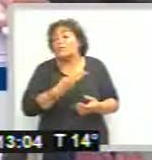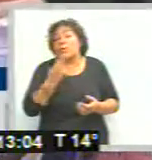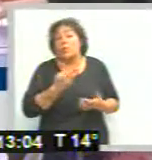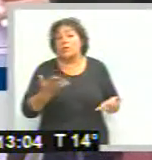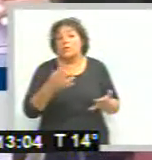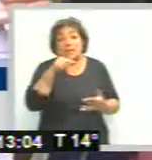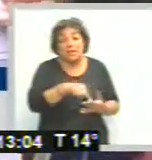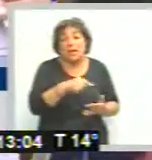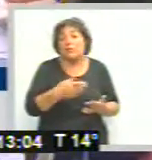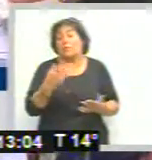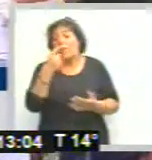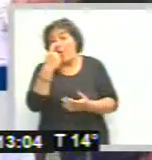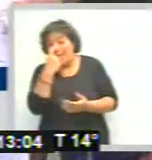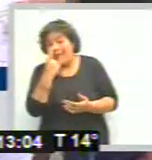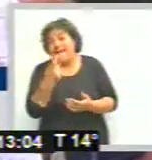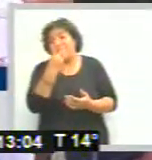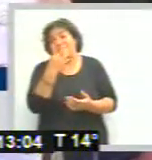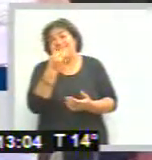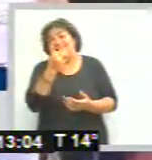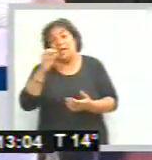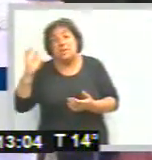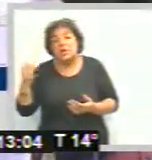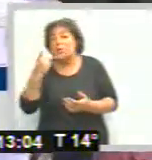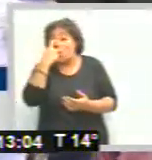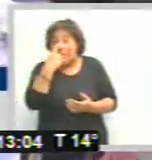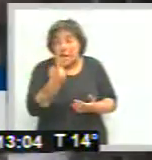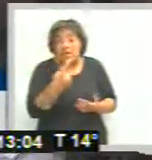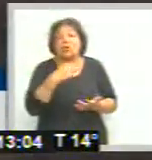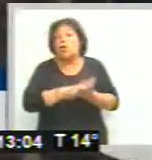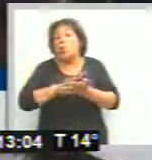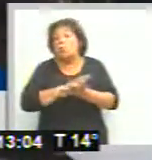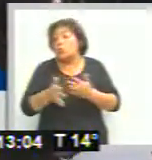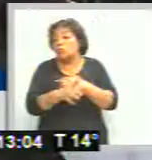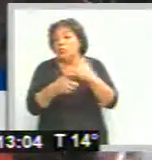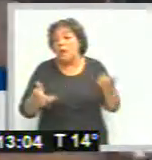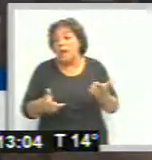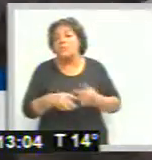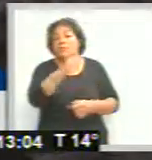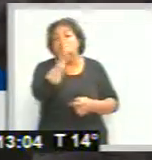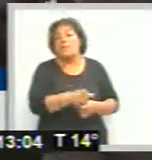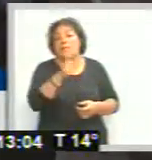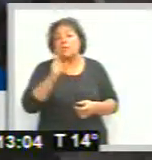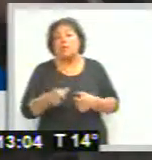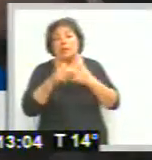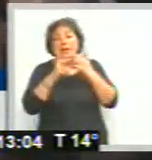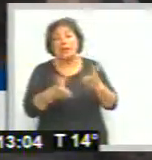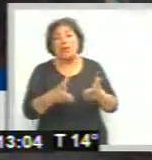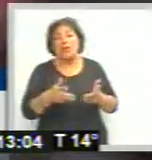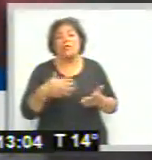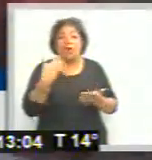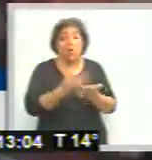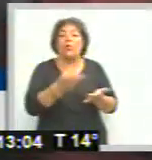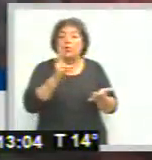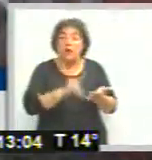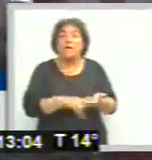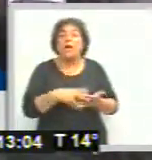esta boleta llegó así, se imagina la que viene. Y gas no nos da ninguna solución. Mucha gente ha planteado inclusive la posibilidad de volver a utilizar